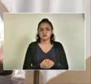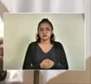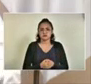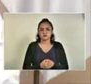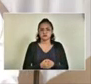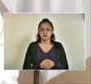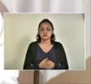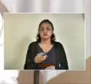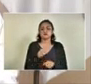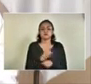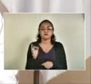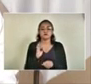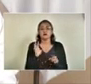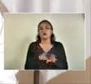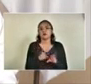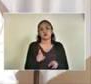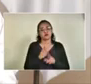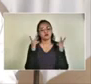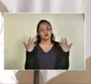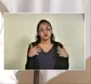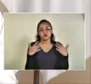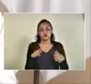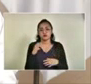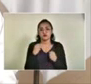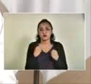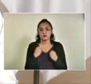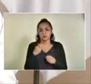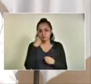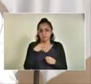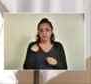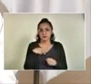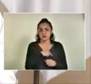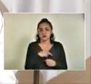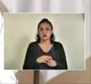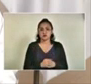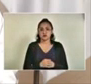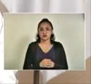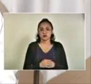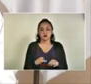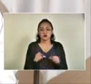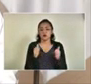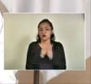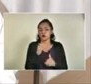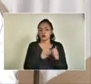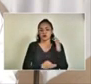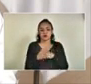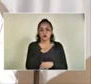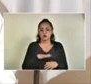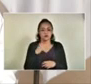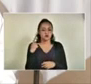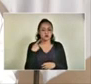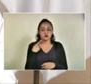una posición inclusive de ruptura para nosotros con todo el ambiente político